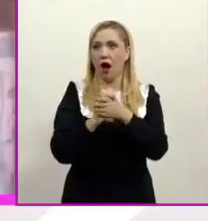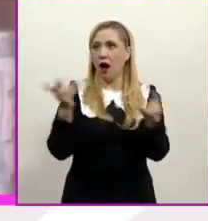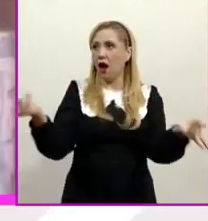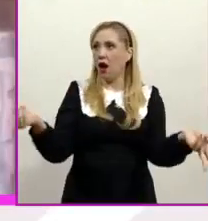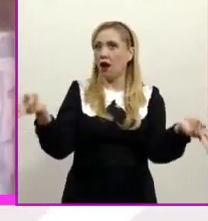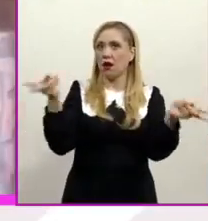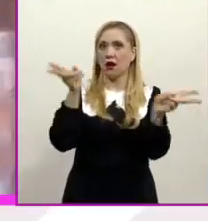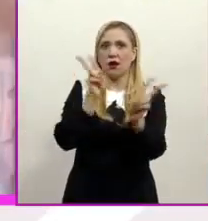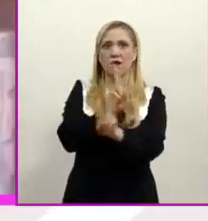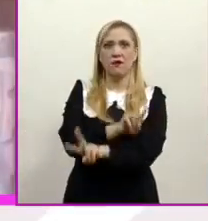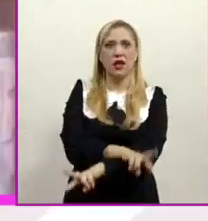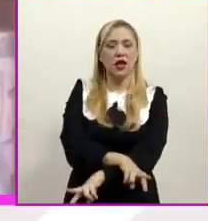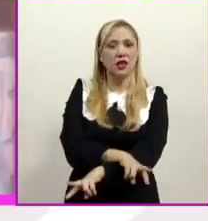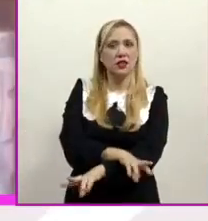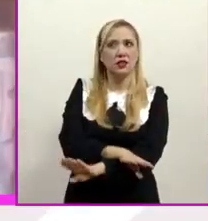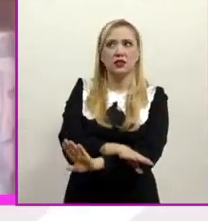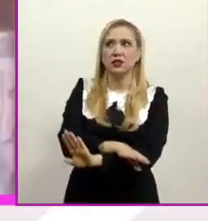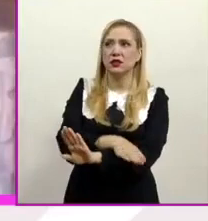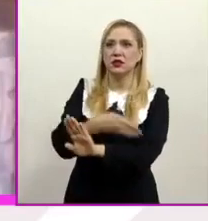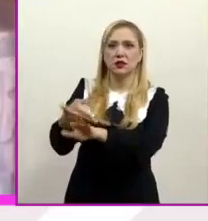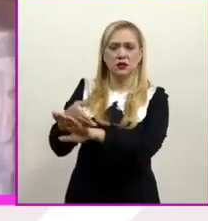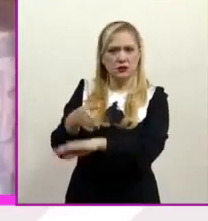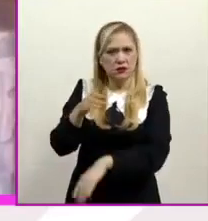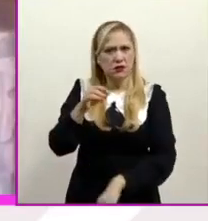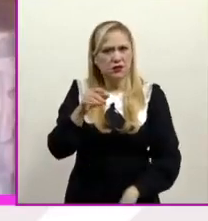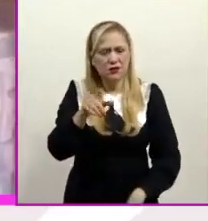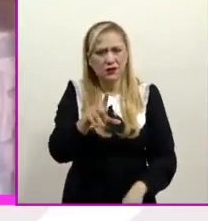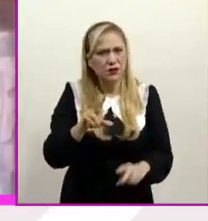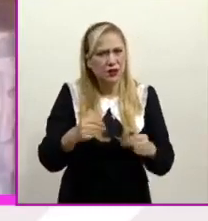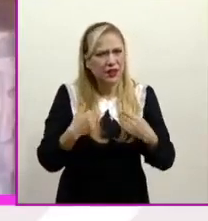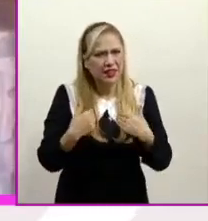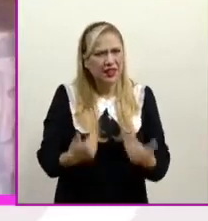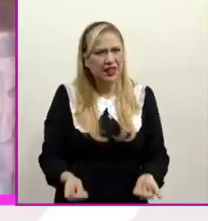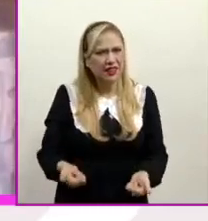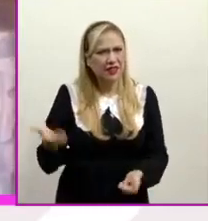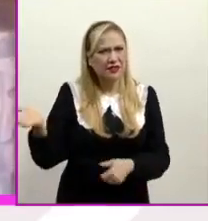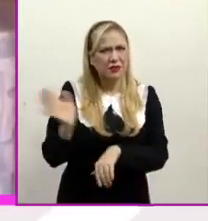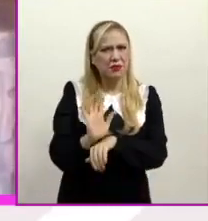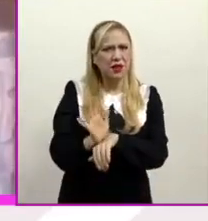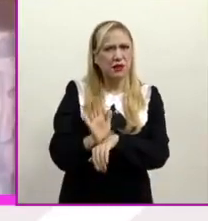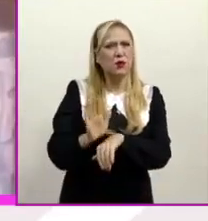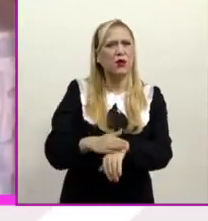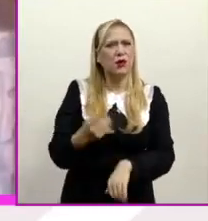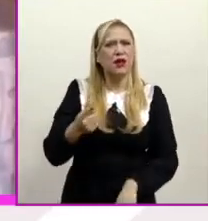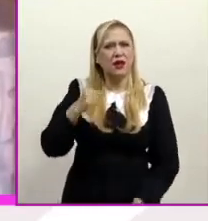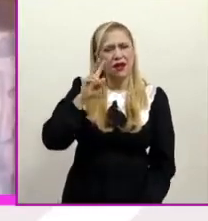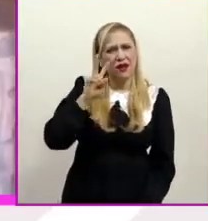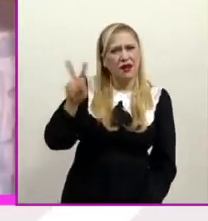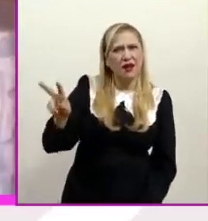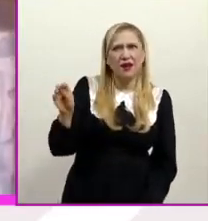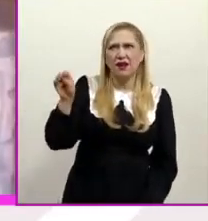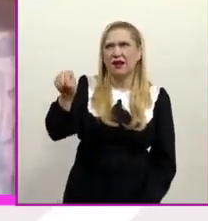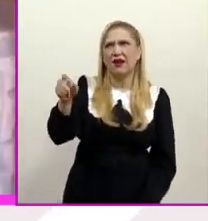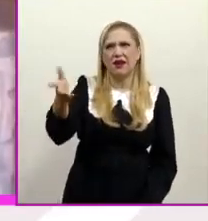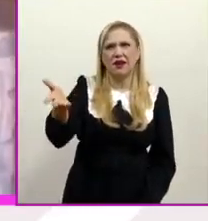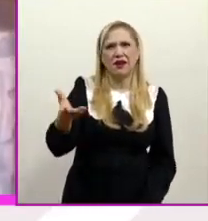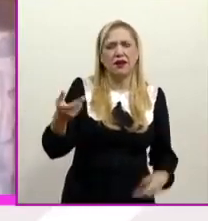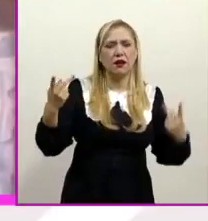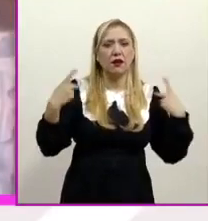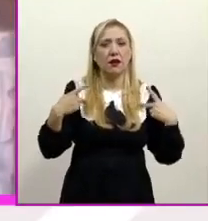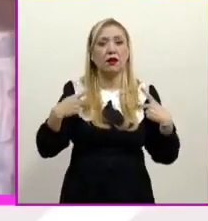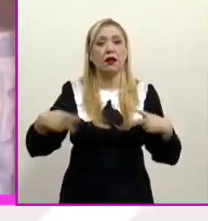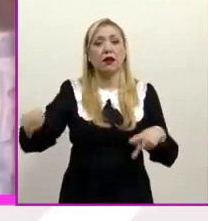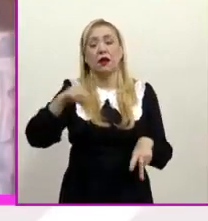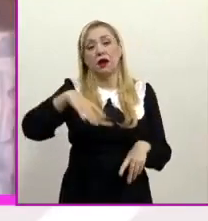inversa. Es que no entendemos y es muy frustrante darnos cuenta que estos espacios de esta gente que